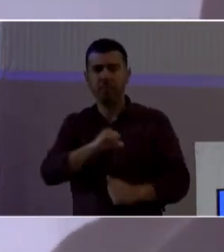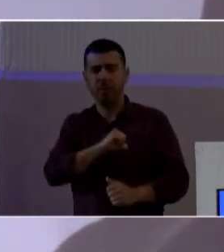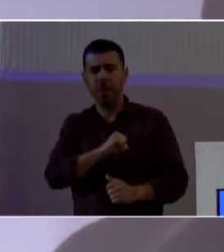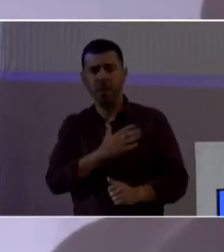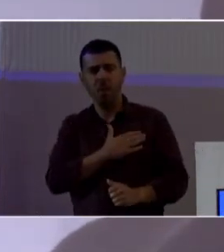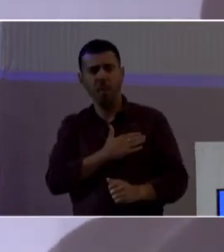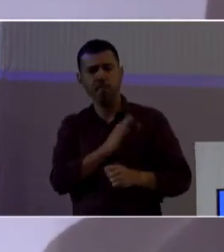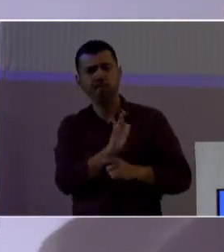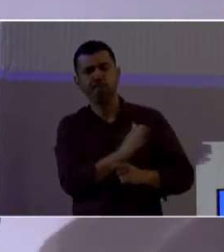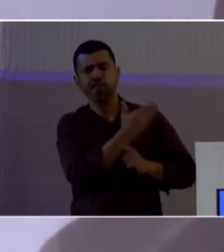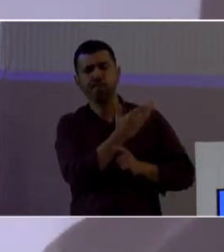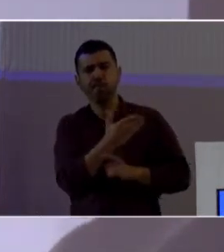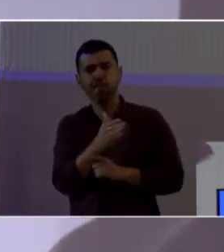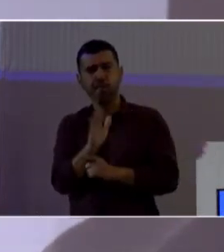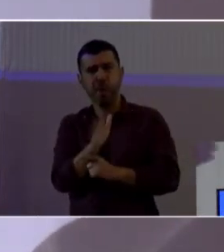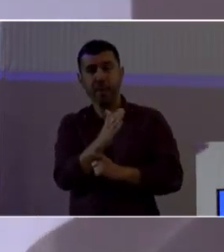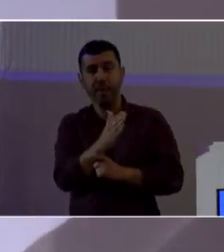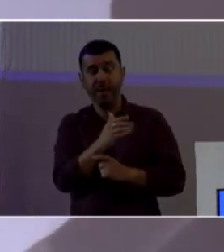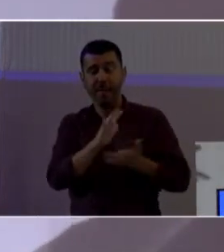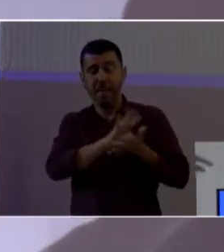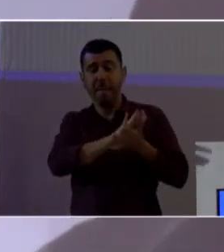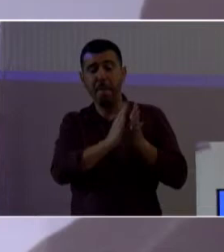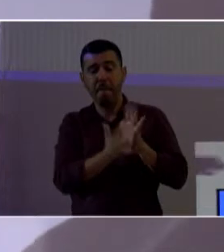así? Más o menos.